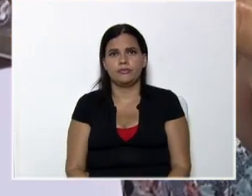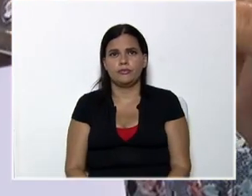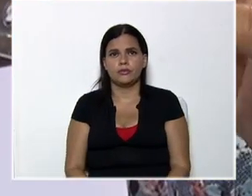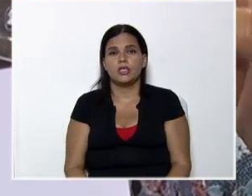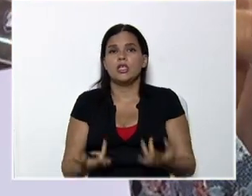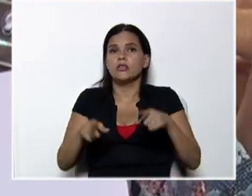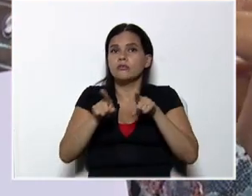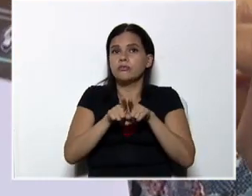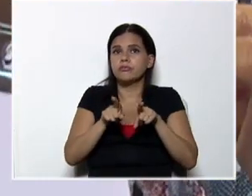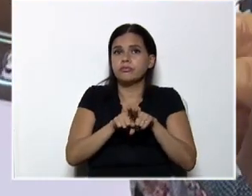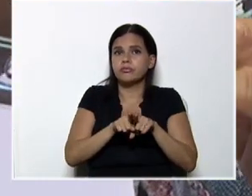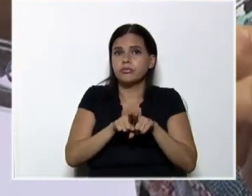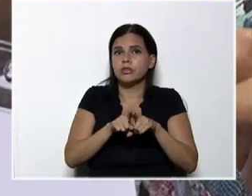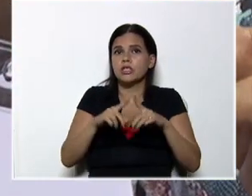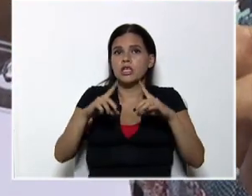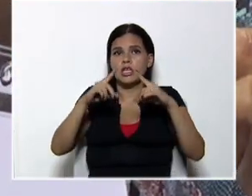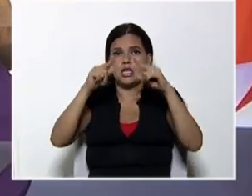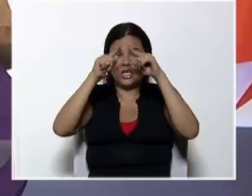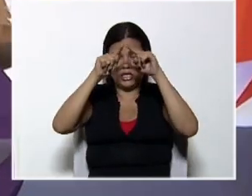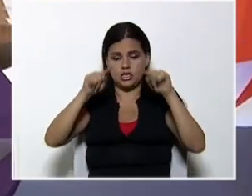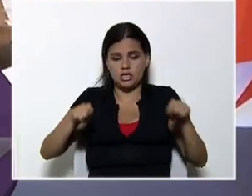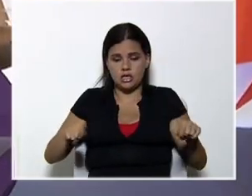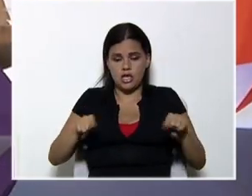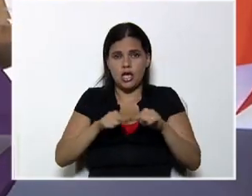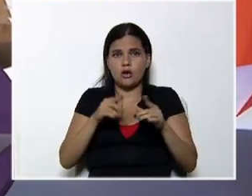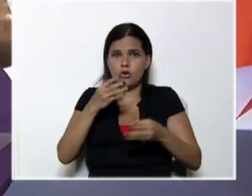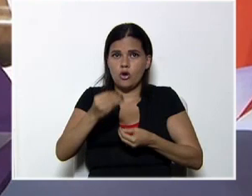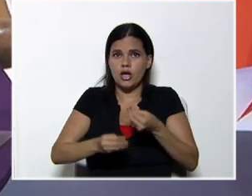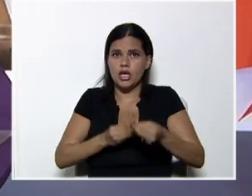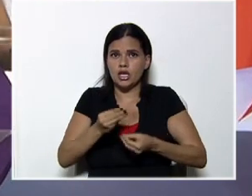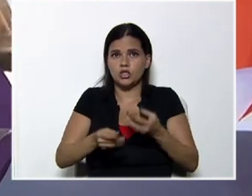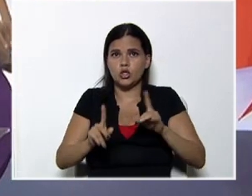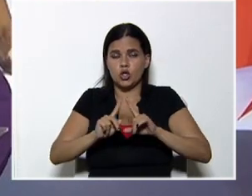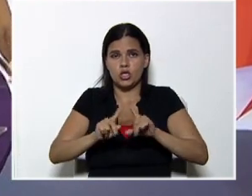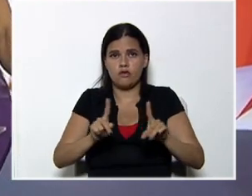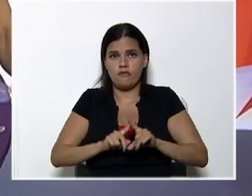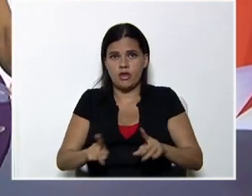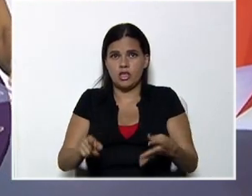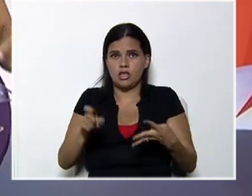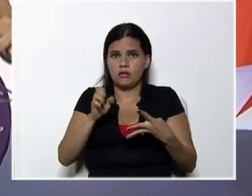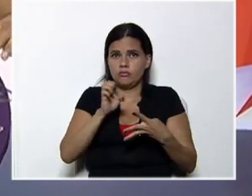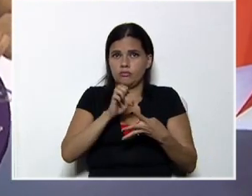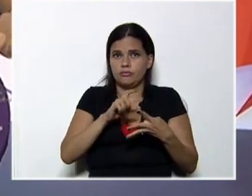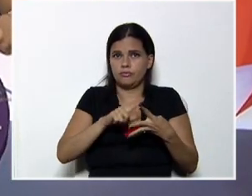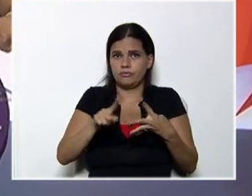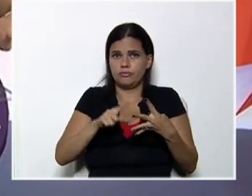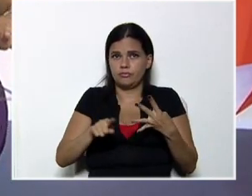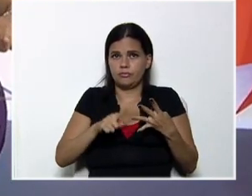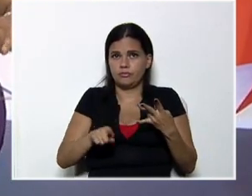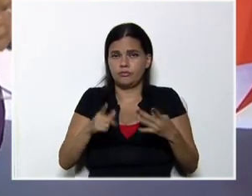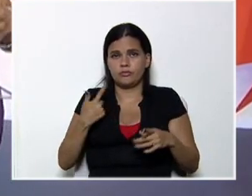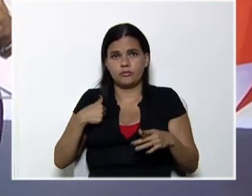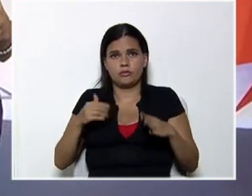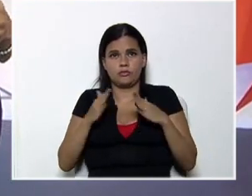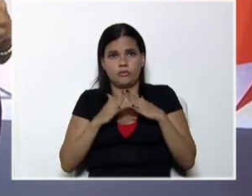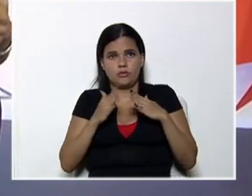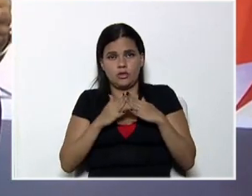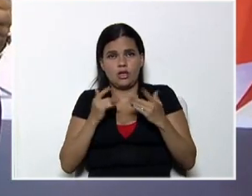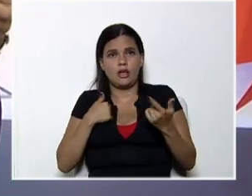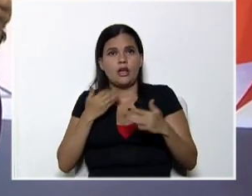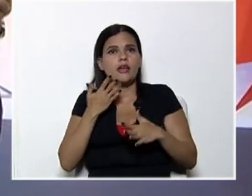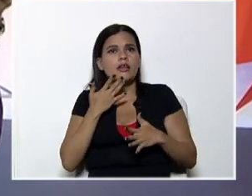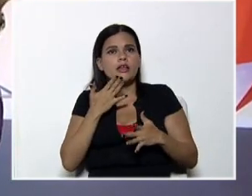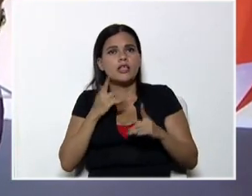y también triángulos elaborados con diferentes materiales, por ejemplo, y